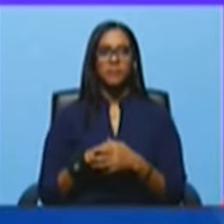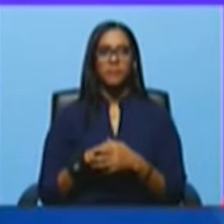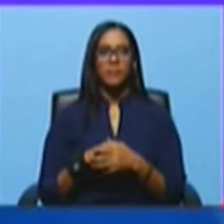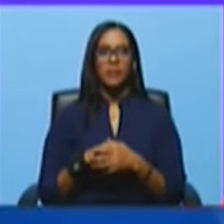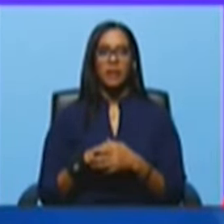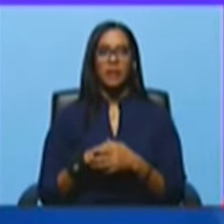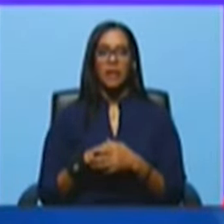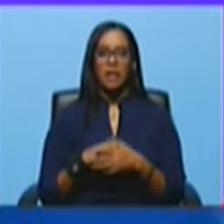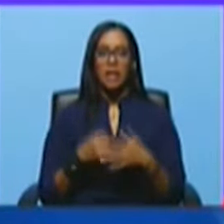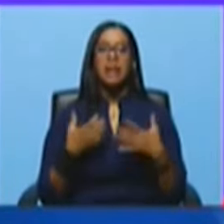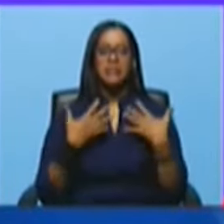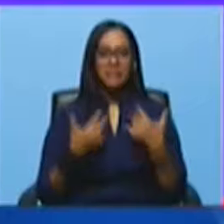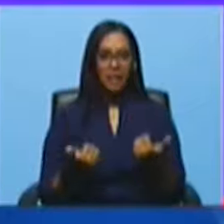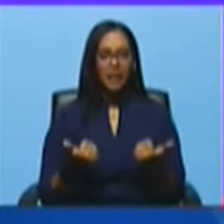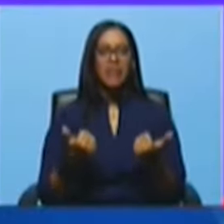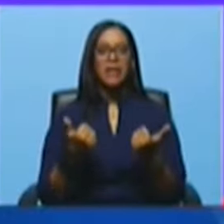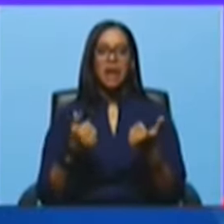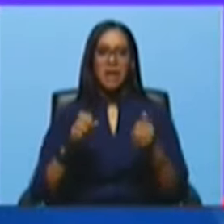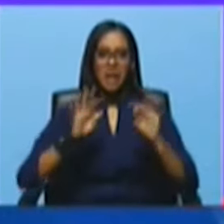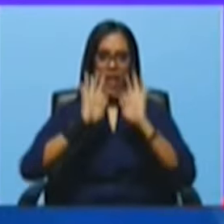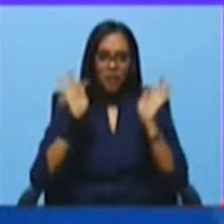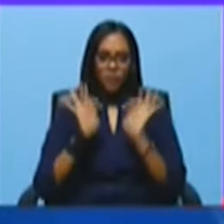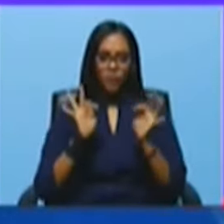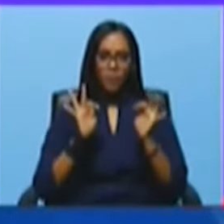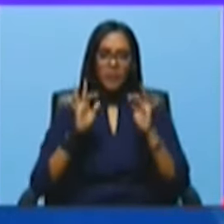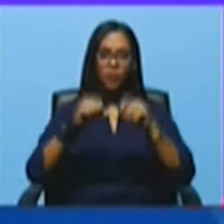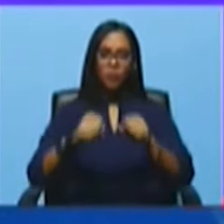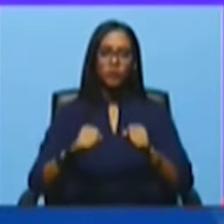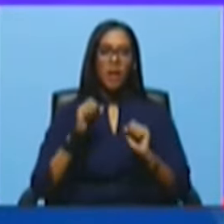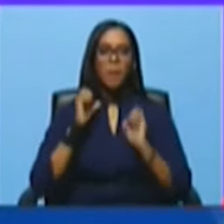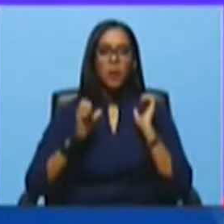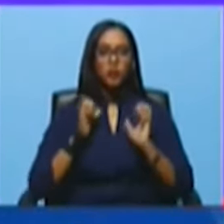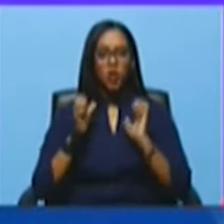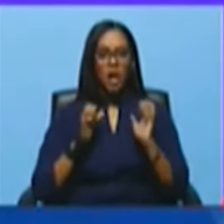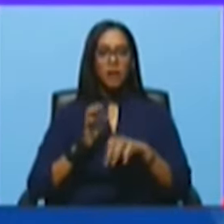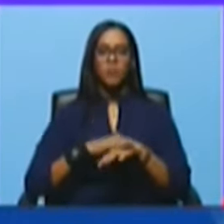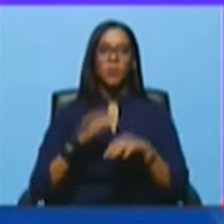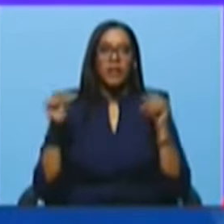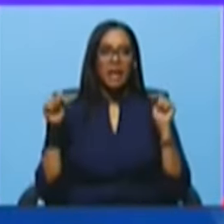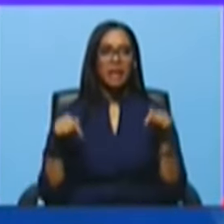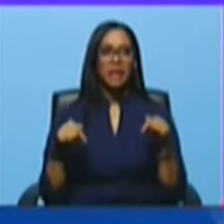Claro, el rescate, pero también el manejo emocional. Porque muchas veces aquí,